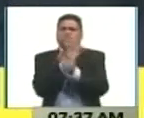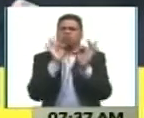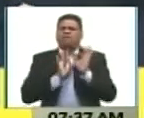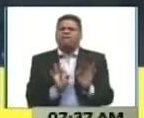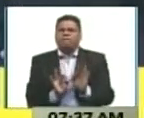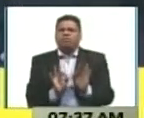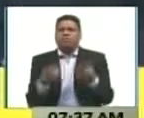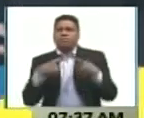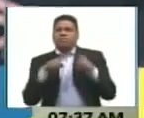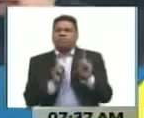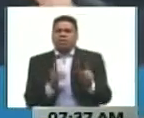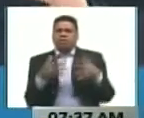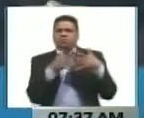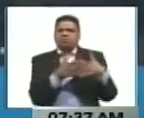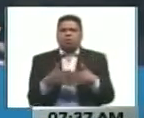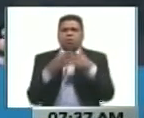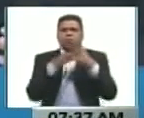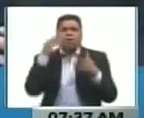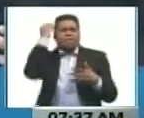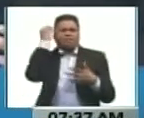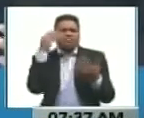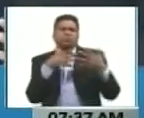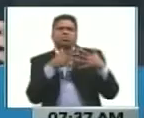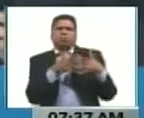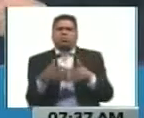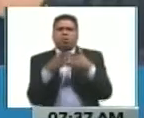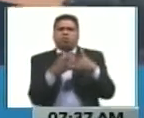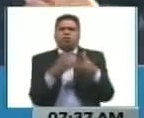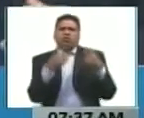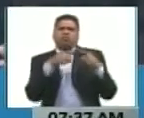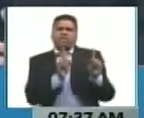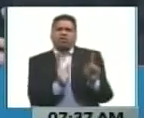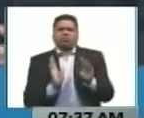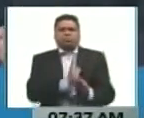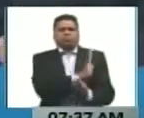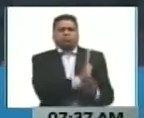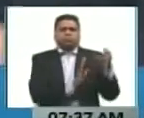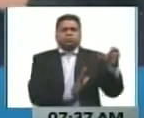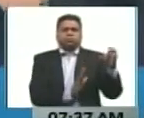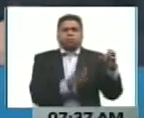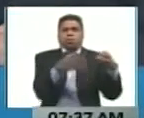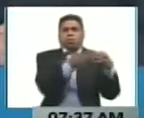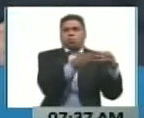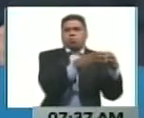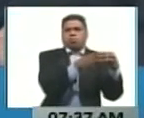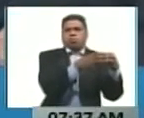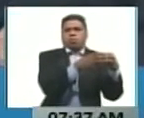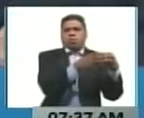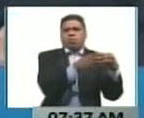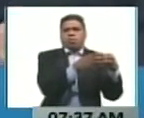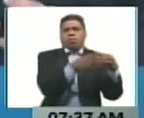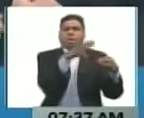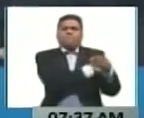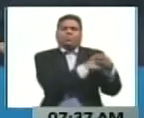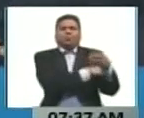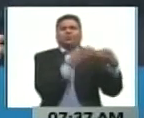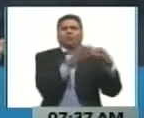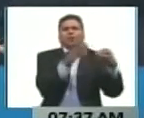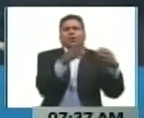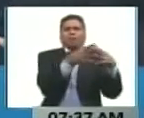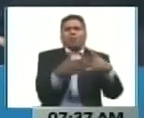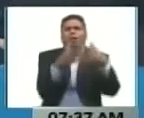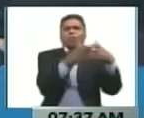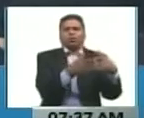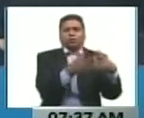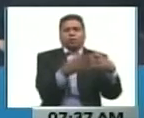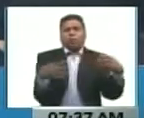neoliberalismo de gobierno, otras fórmulas diferentes al neoliberalismo de hacer comunidad, más aún cuando estas fórmulas han reivindicado, primero,